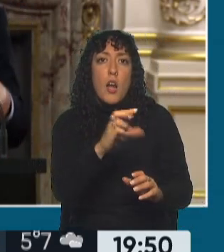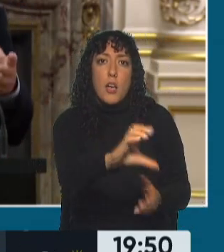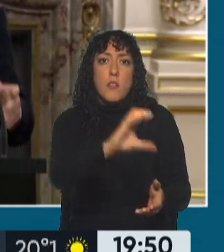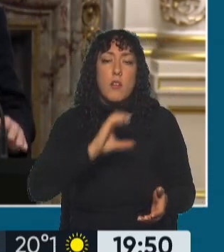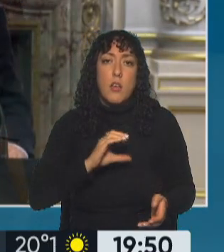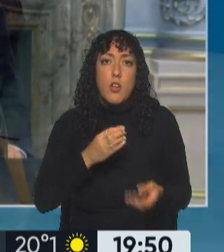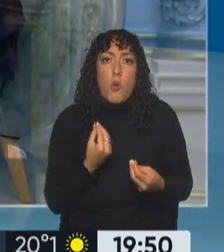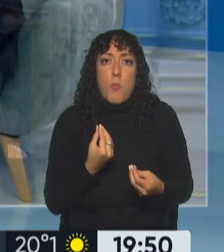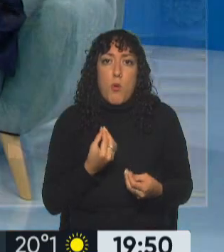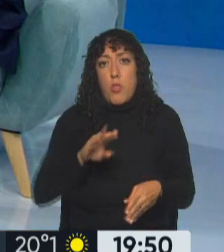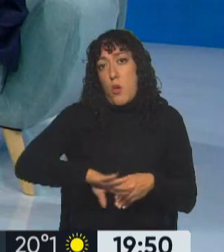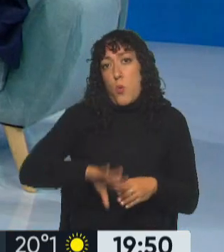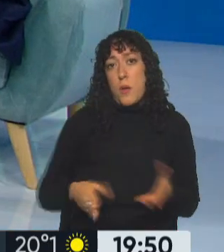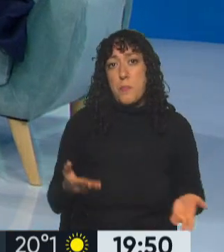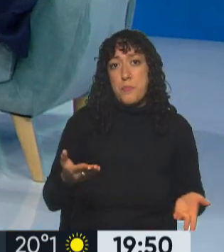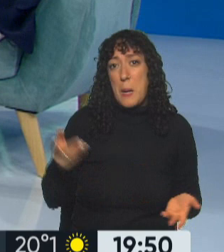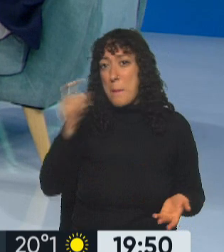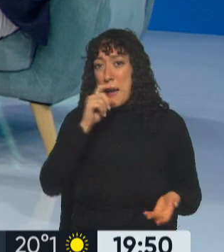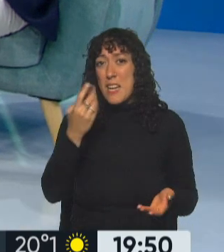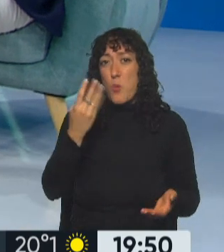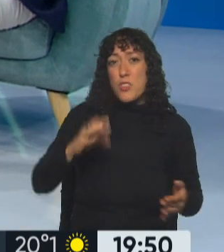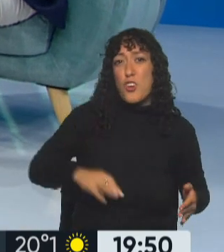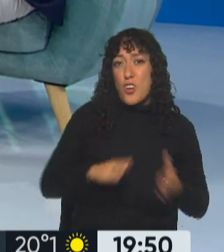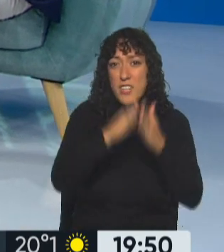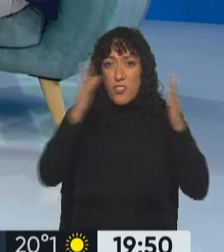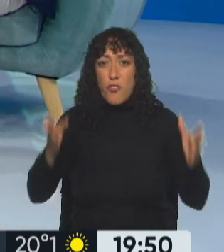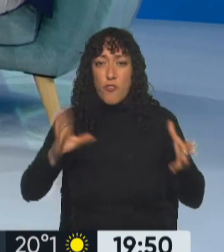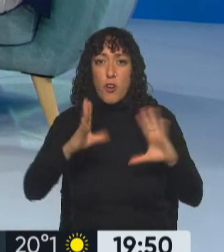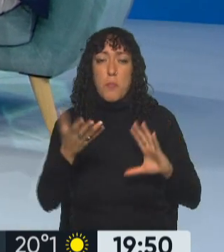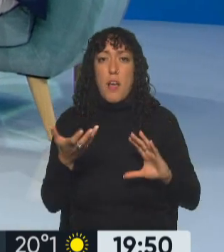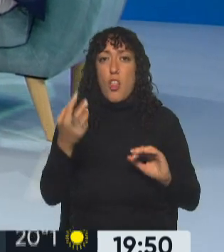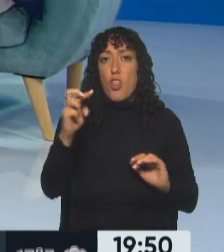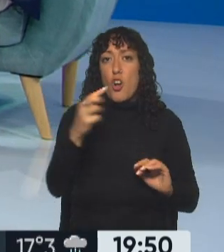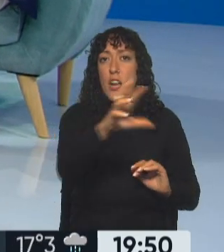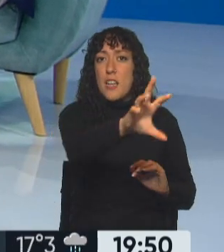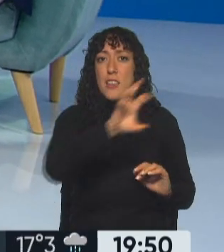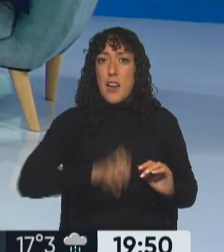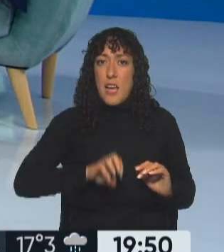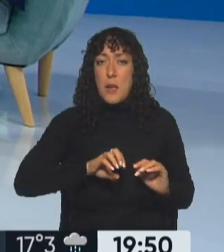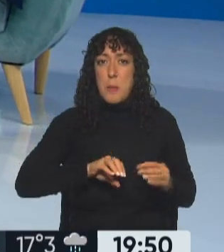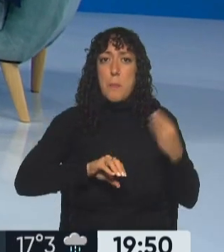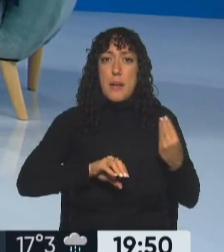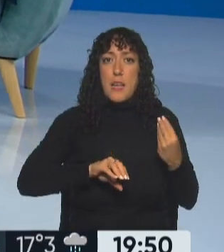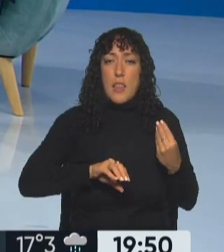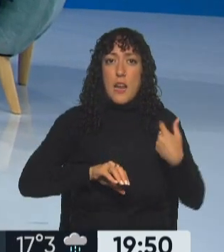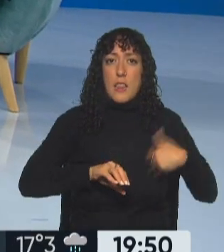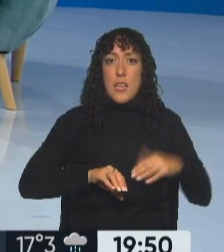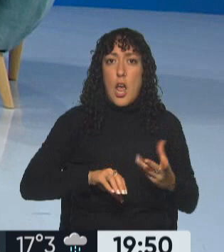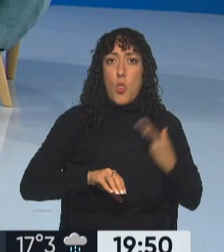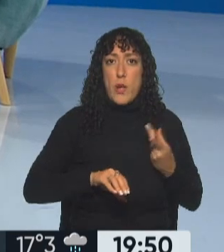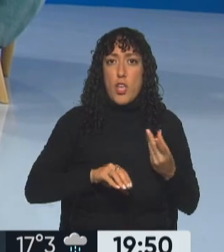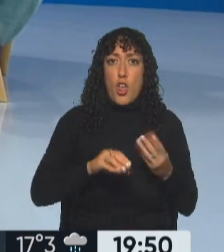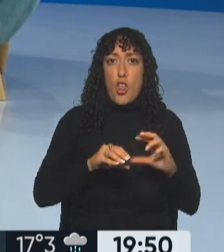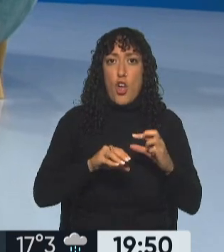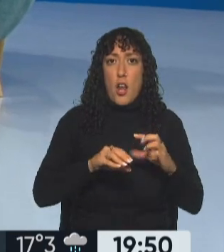hizo ingresar en sus 4 años fue la forma de que entren dólares para que los dueños de la Argentina saquen